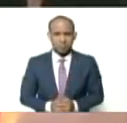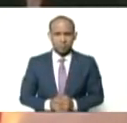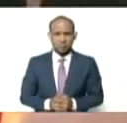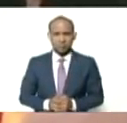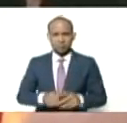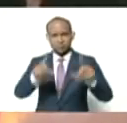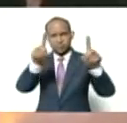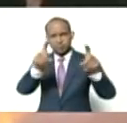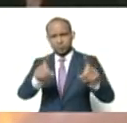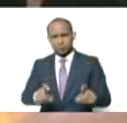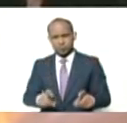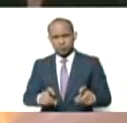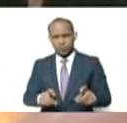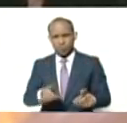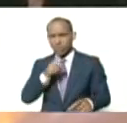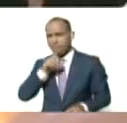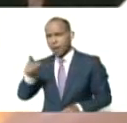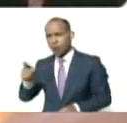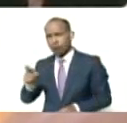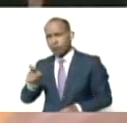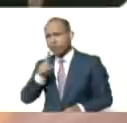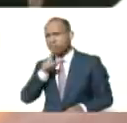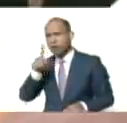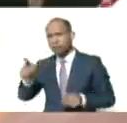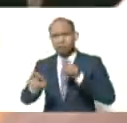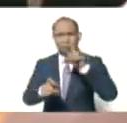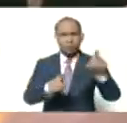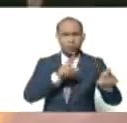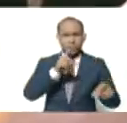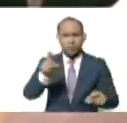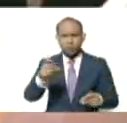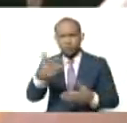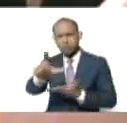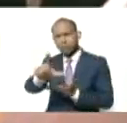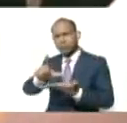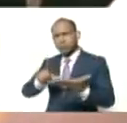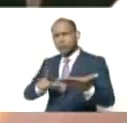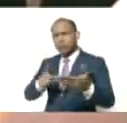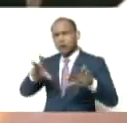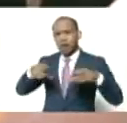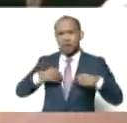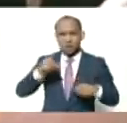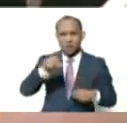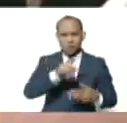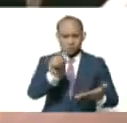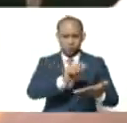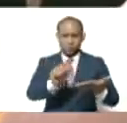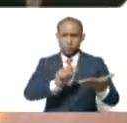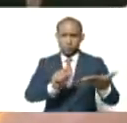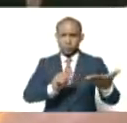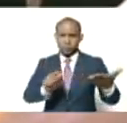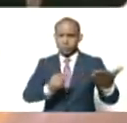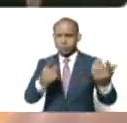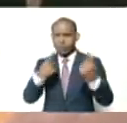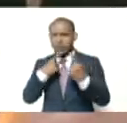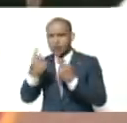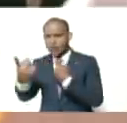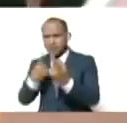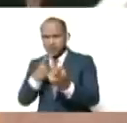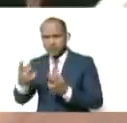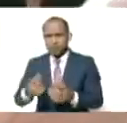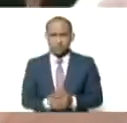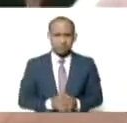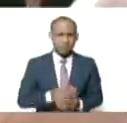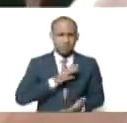evaluar los niveles de aceptación de la lista de candidatas y de candidatos en cada municipio y estado.